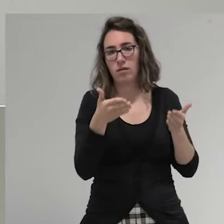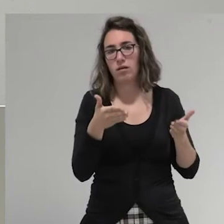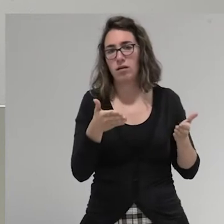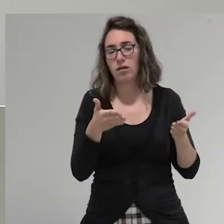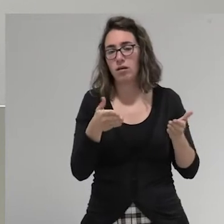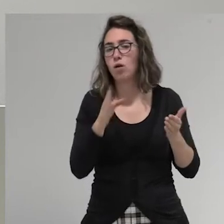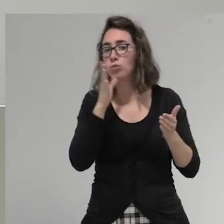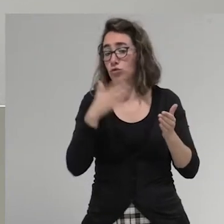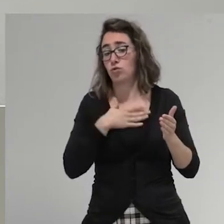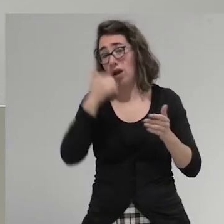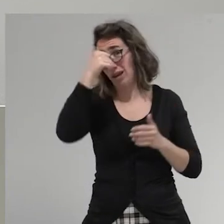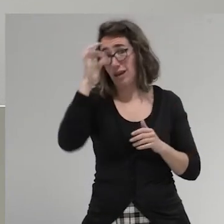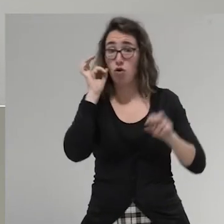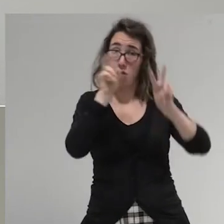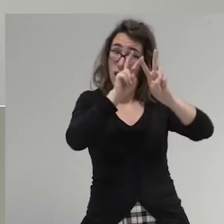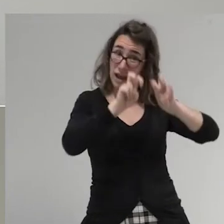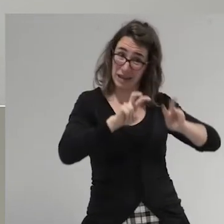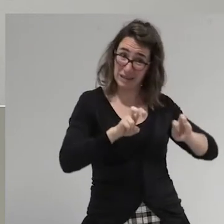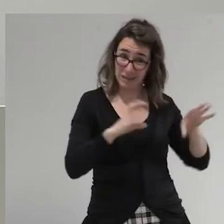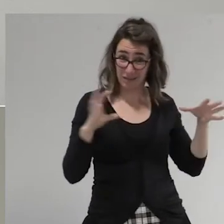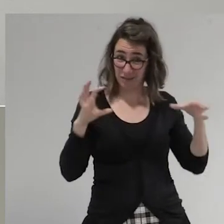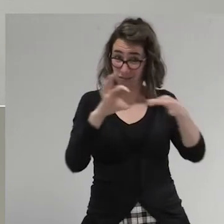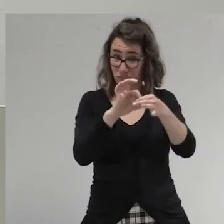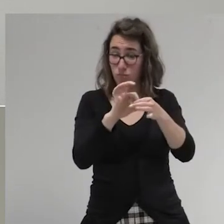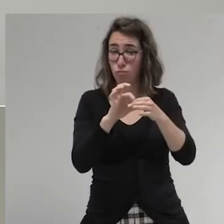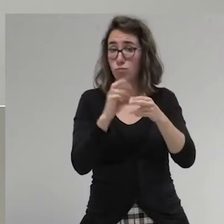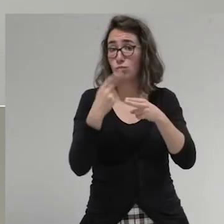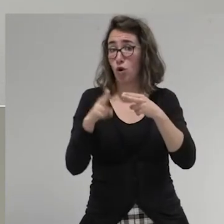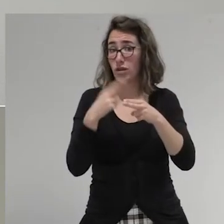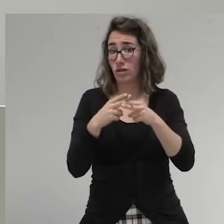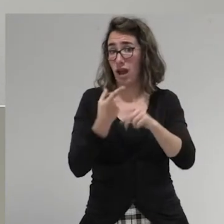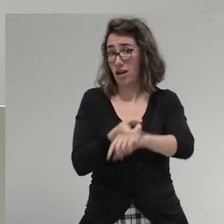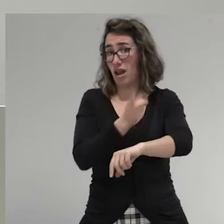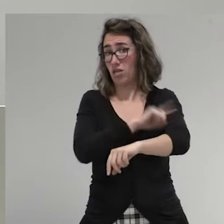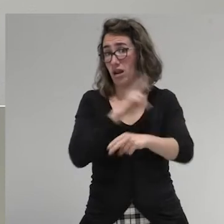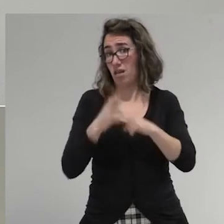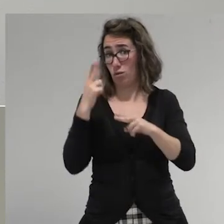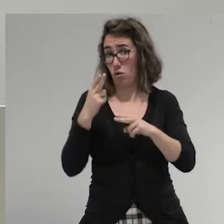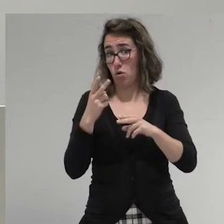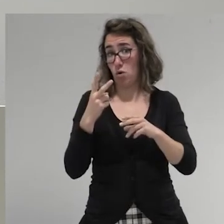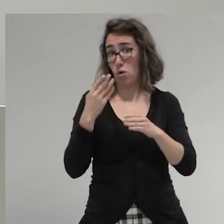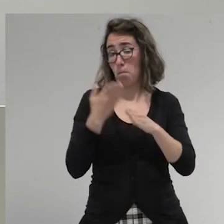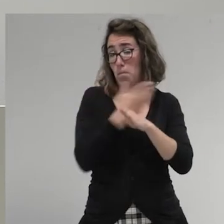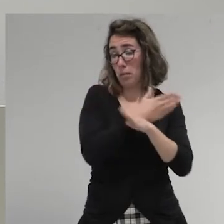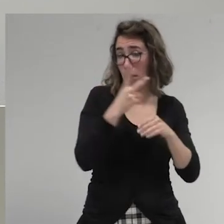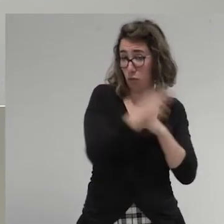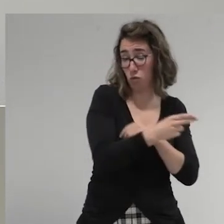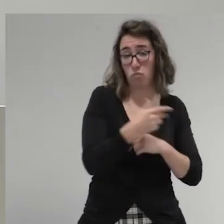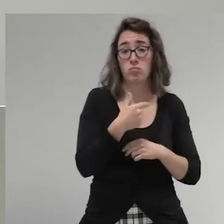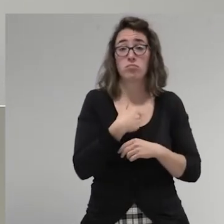a mi análisis de género en relación a las políticas de prevención de la radicalización, dirían eso, en realidad, que hay